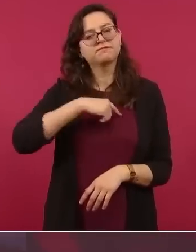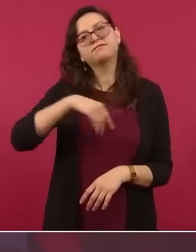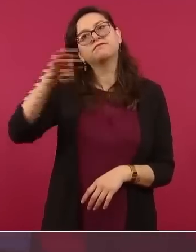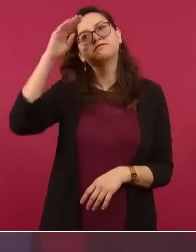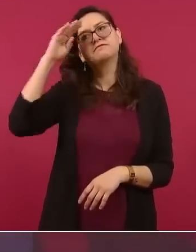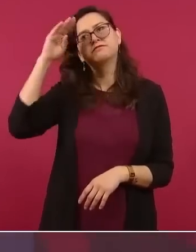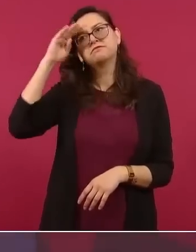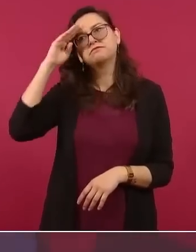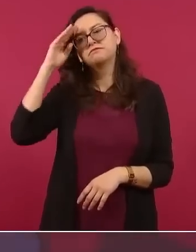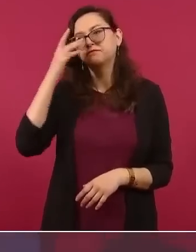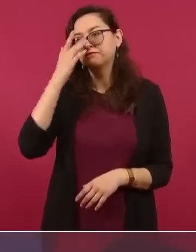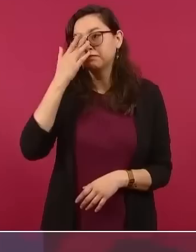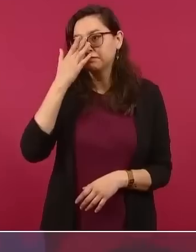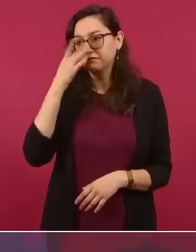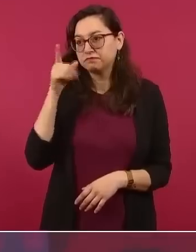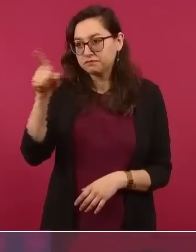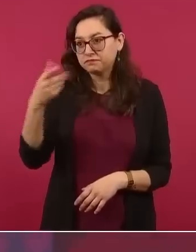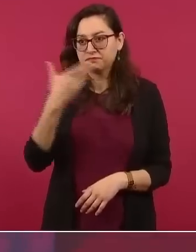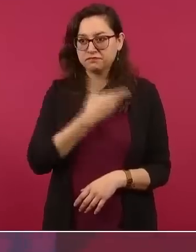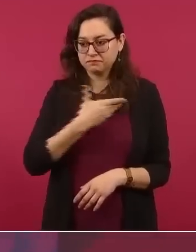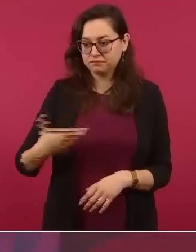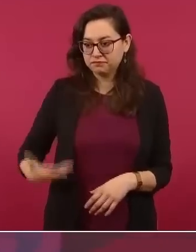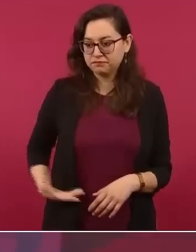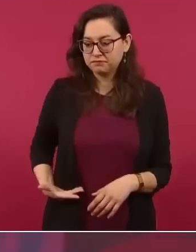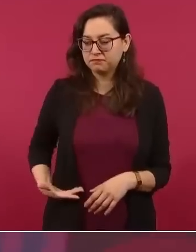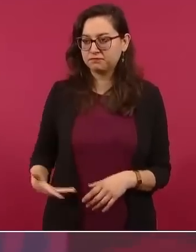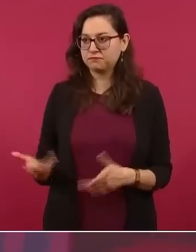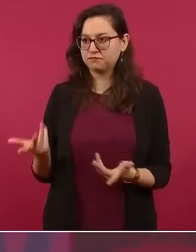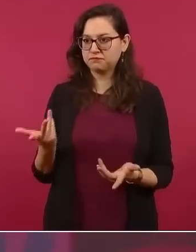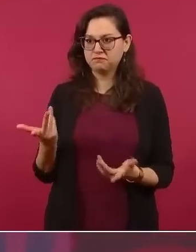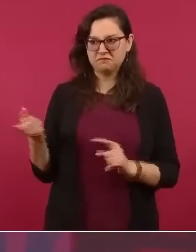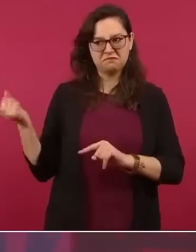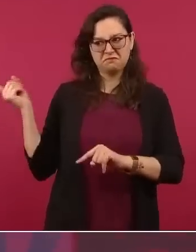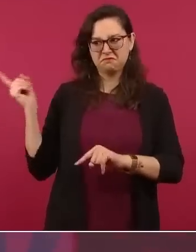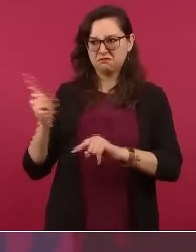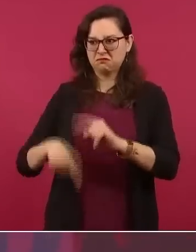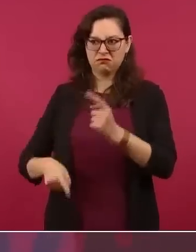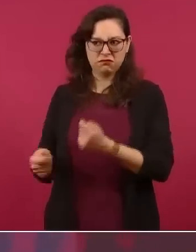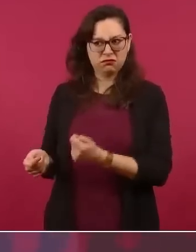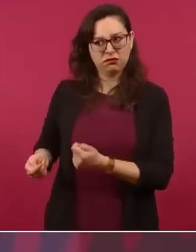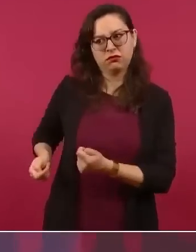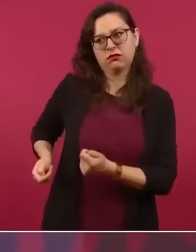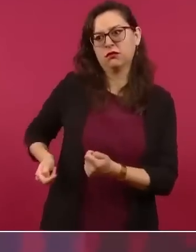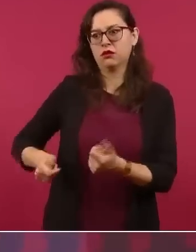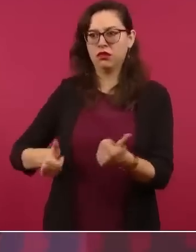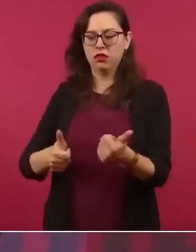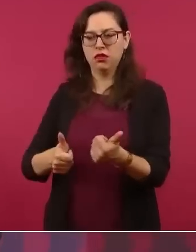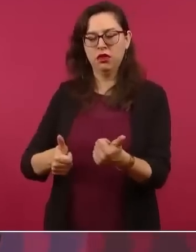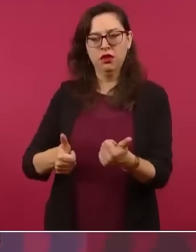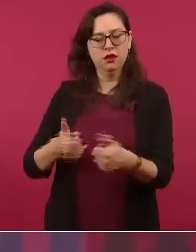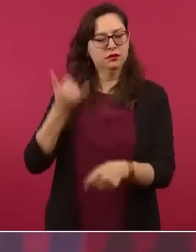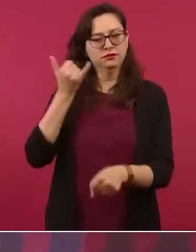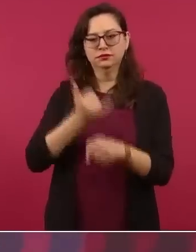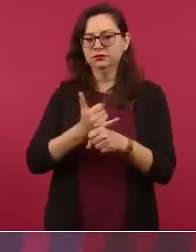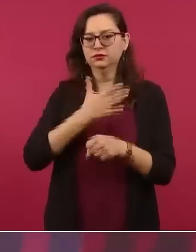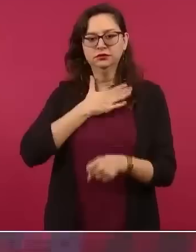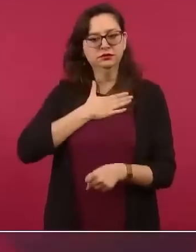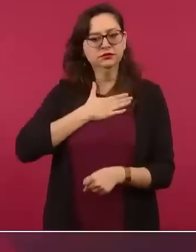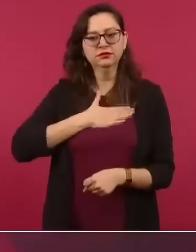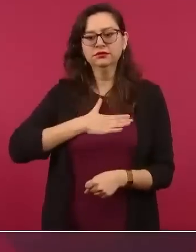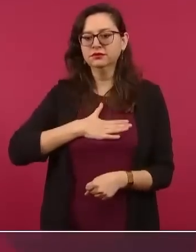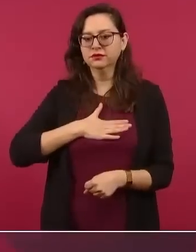destituido de su cargo, porque él fue electo por el pueblo.